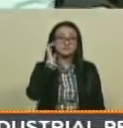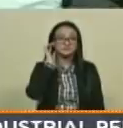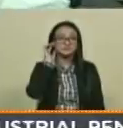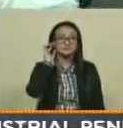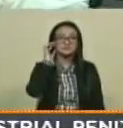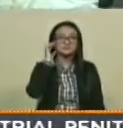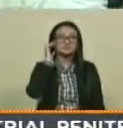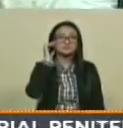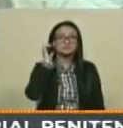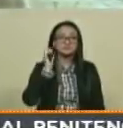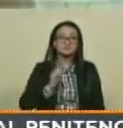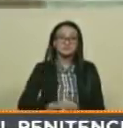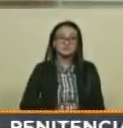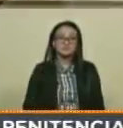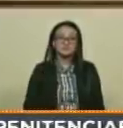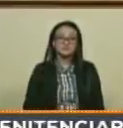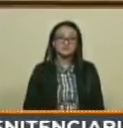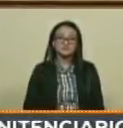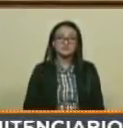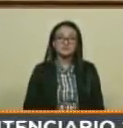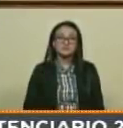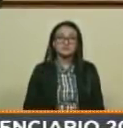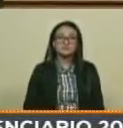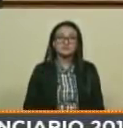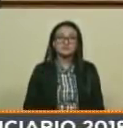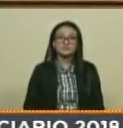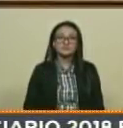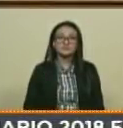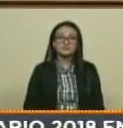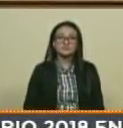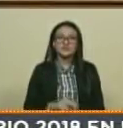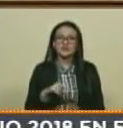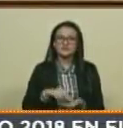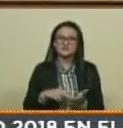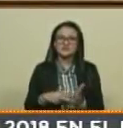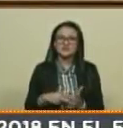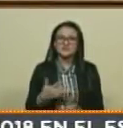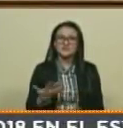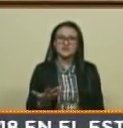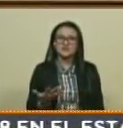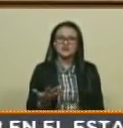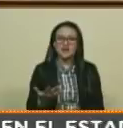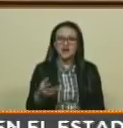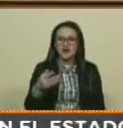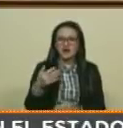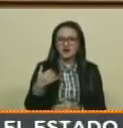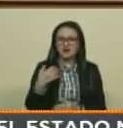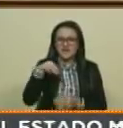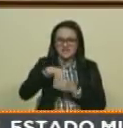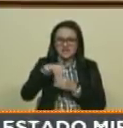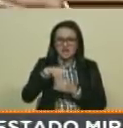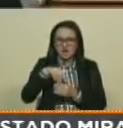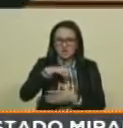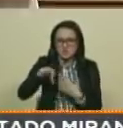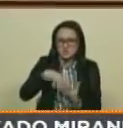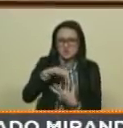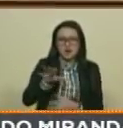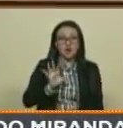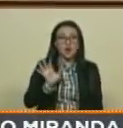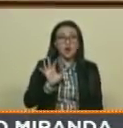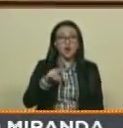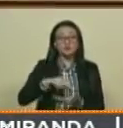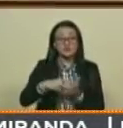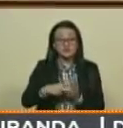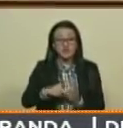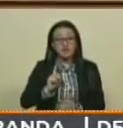esto tuvo que ver o tiene que ver con una pugna interna? No, esto tiene que ver con hacer